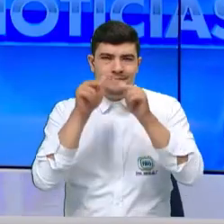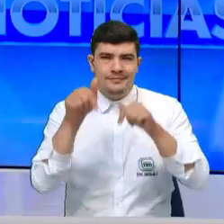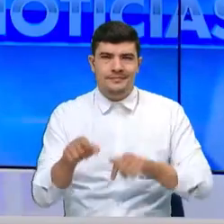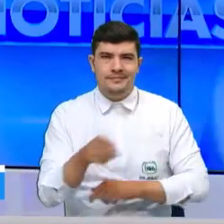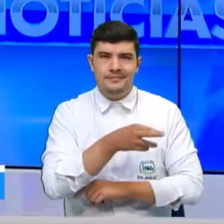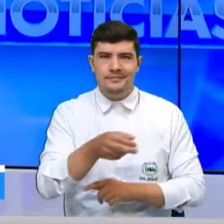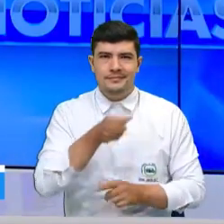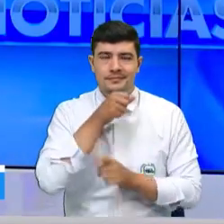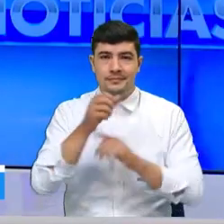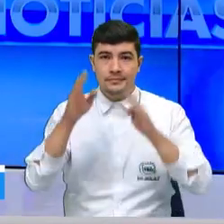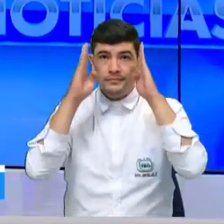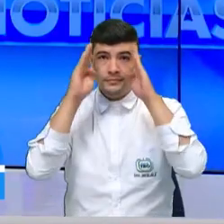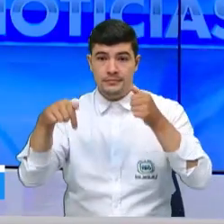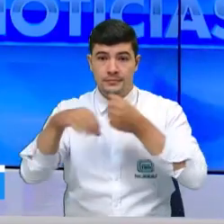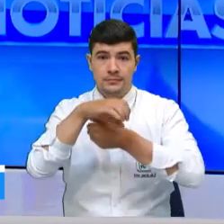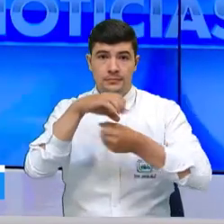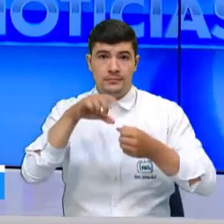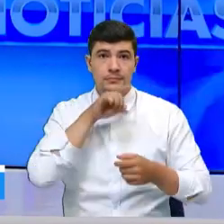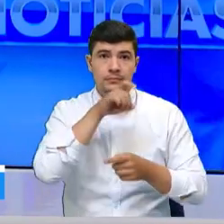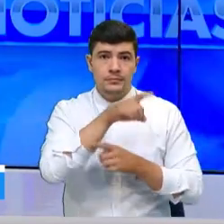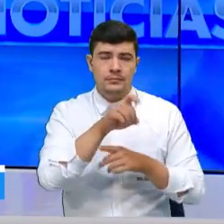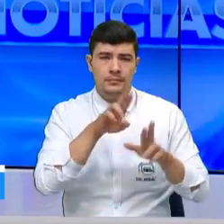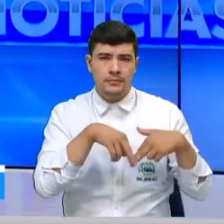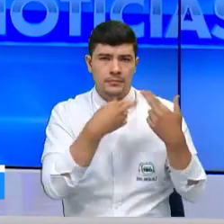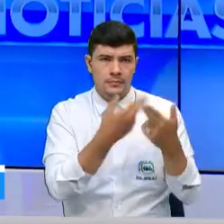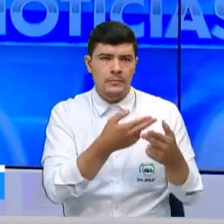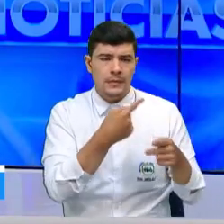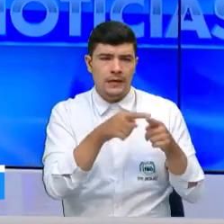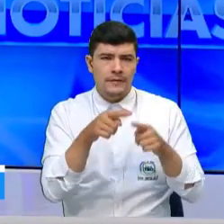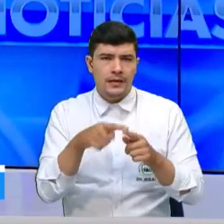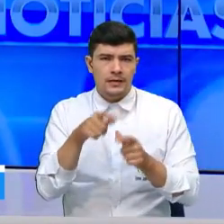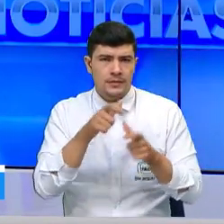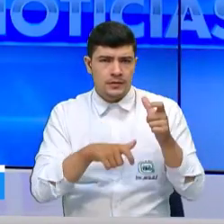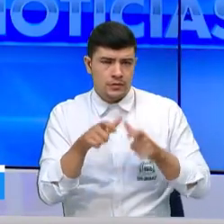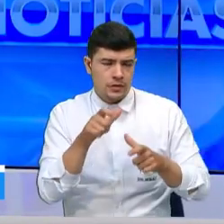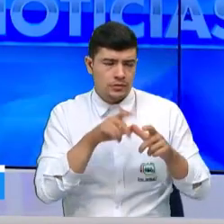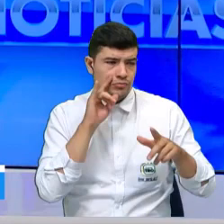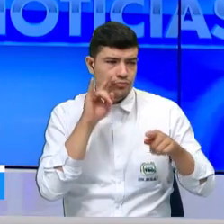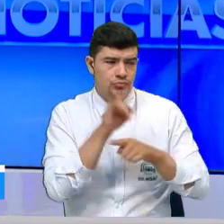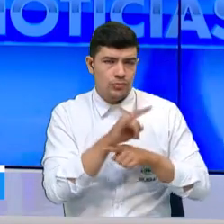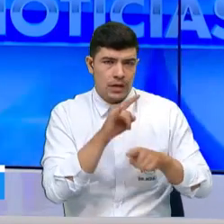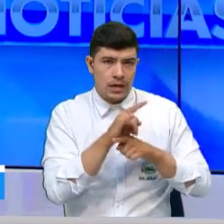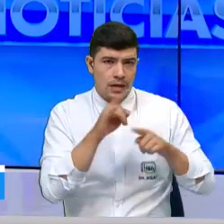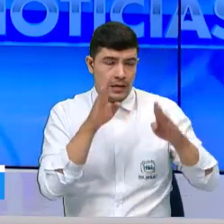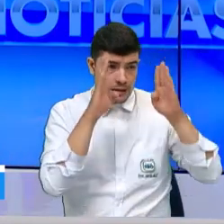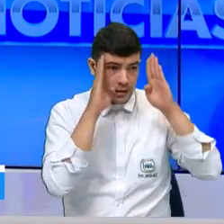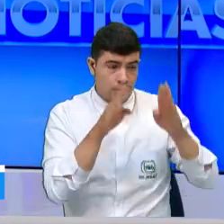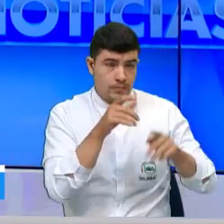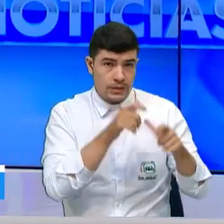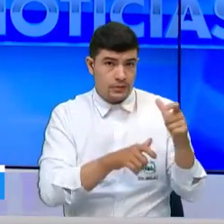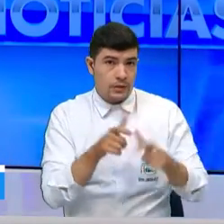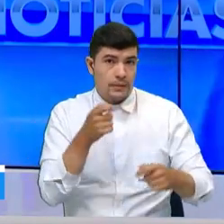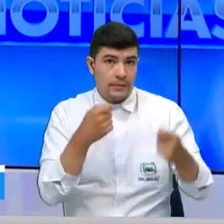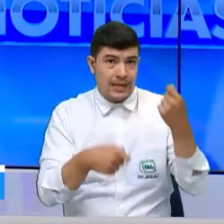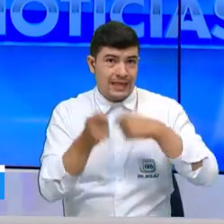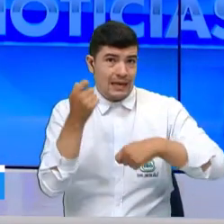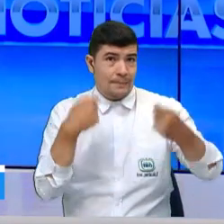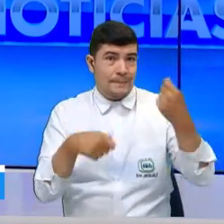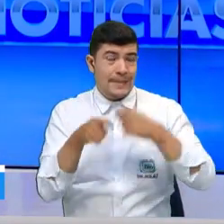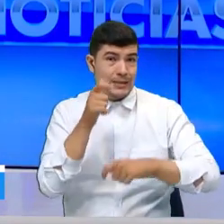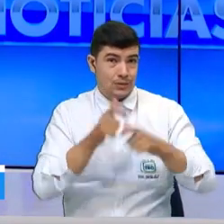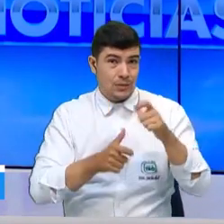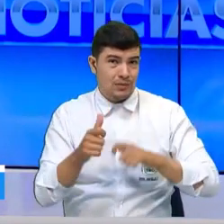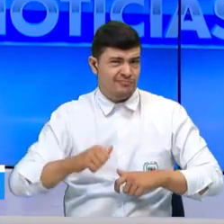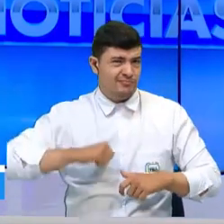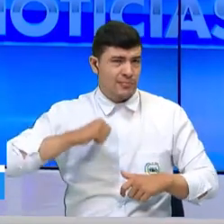Mucha atención. En Bucaramanga se reunió el nodo Santanderes del Observatorio Latinoamericano sobre Trata y Tráfico de Personas con algunas